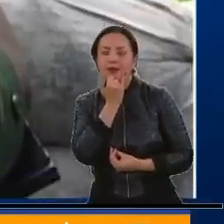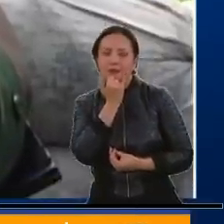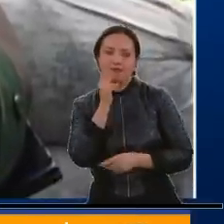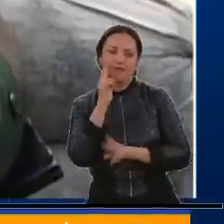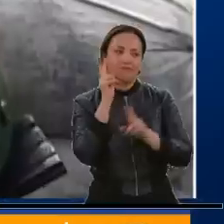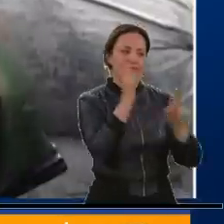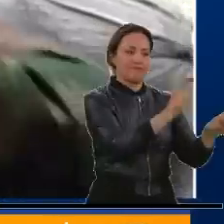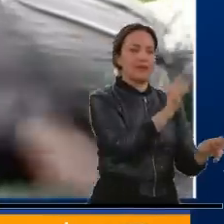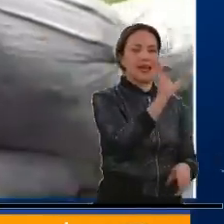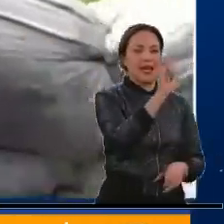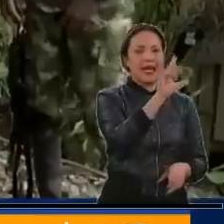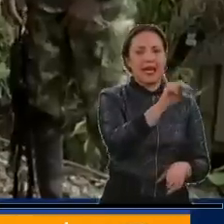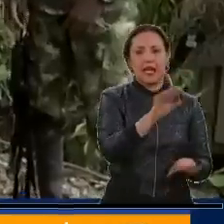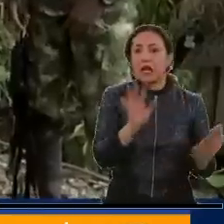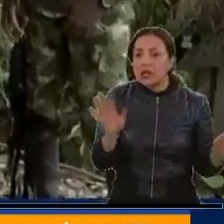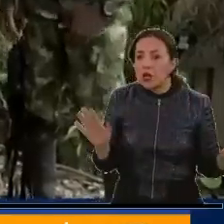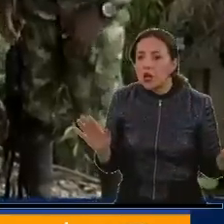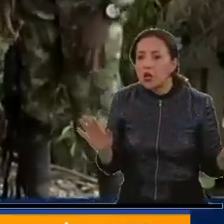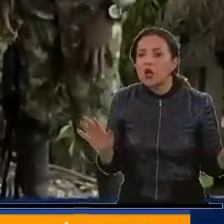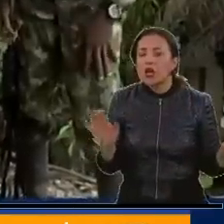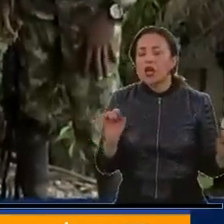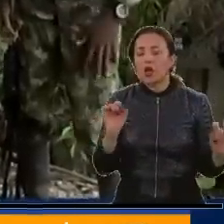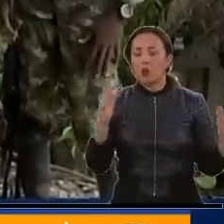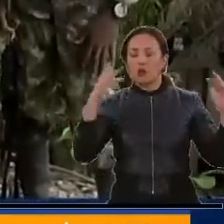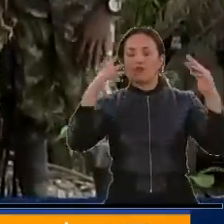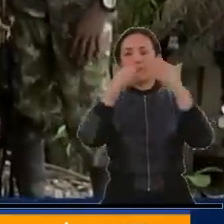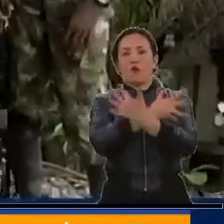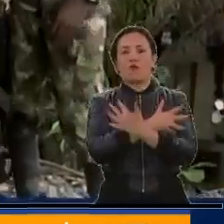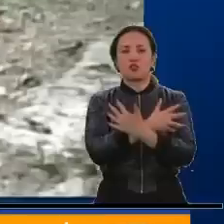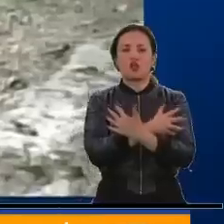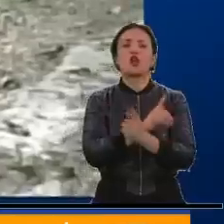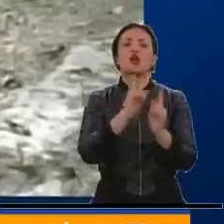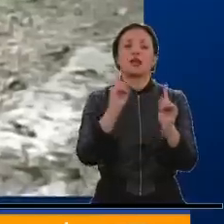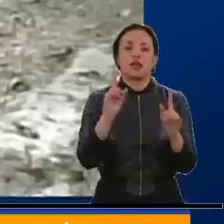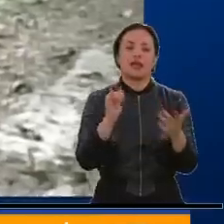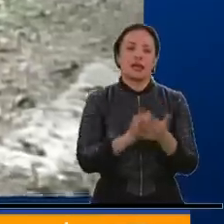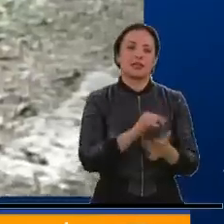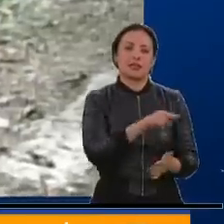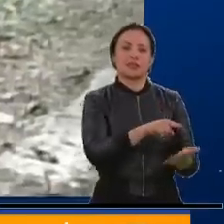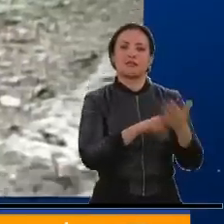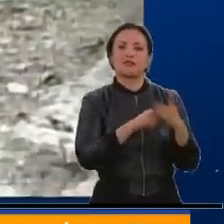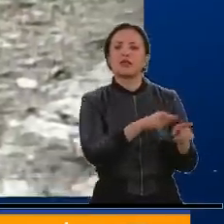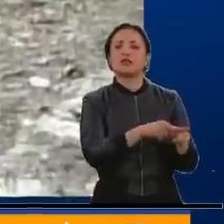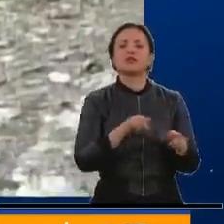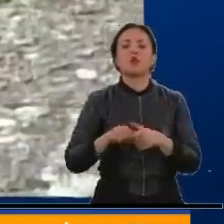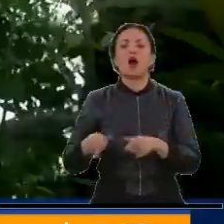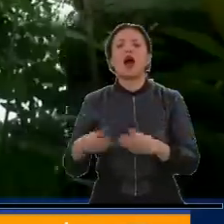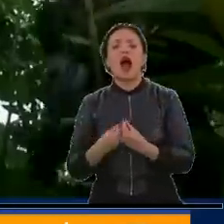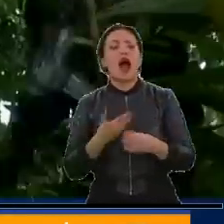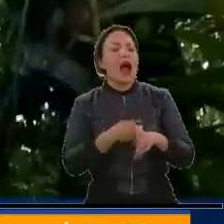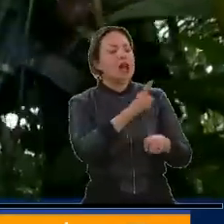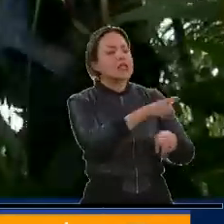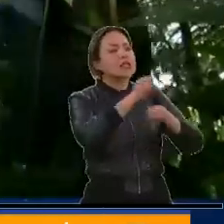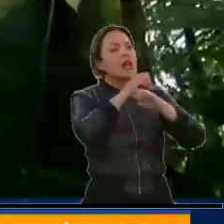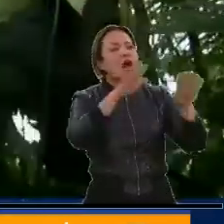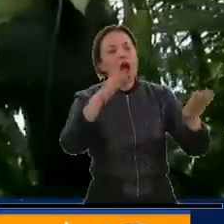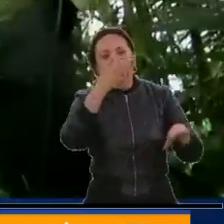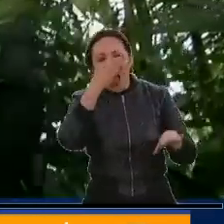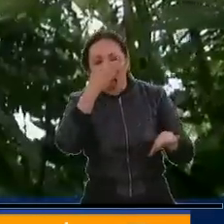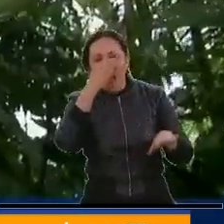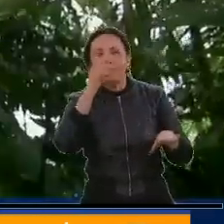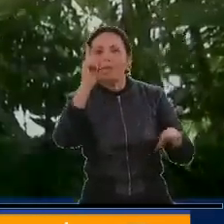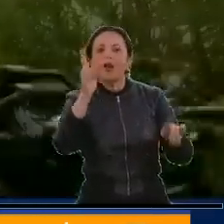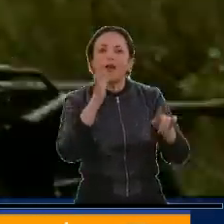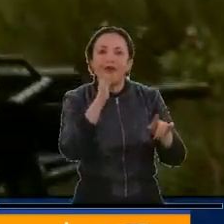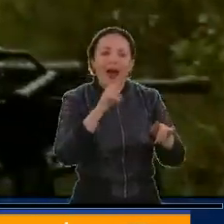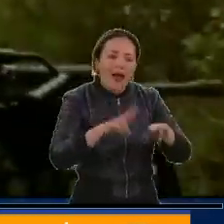ELN que, bueno, ya hubo confusión y que ellos partieron de declaraciones públicas del ELN, pero no acudieron